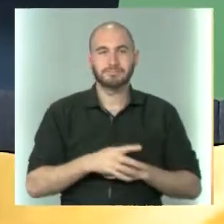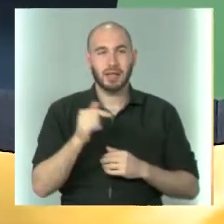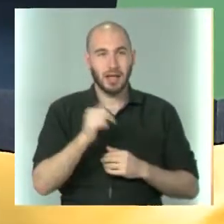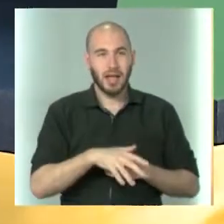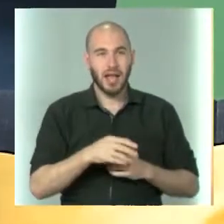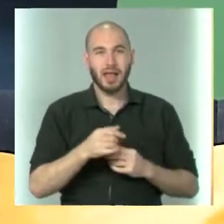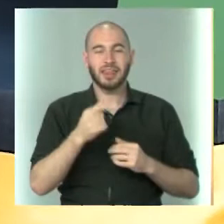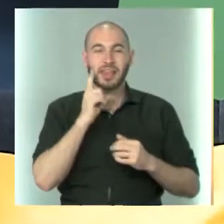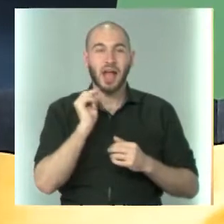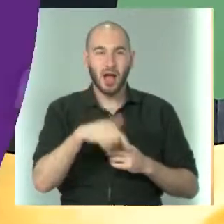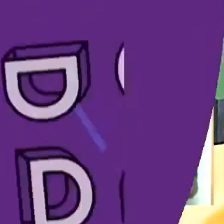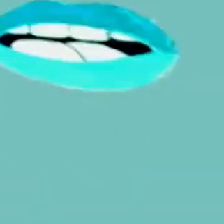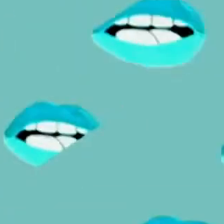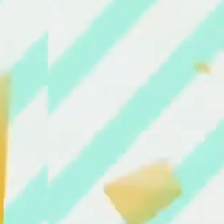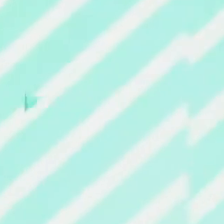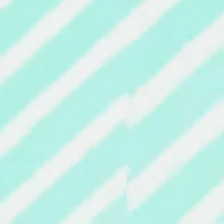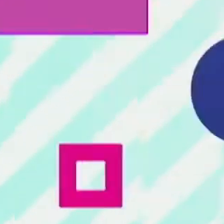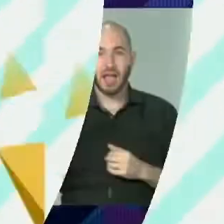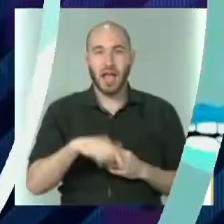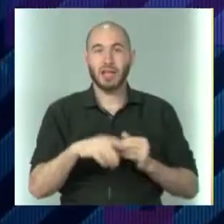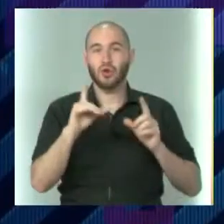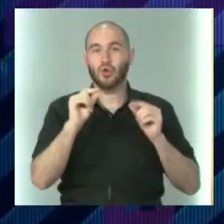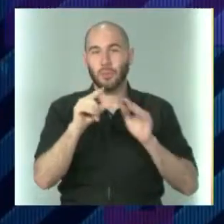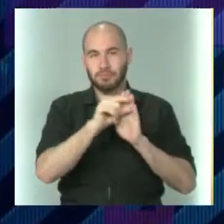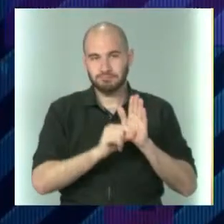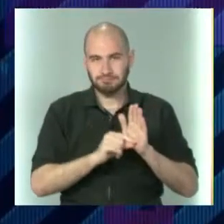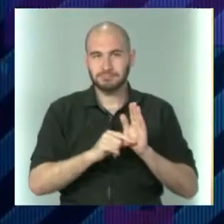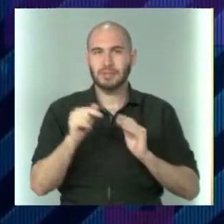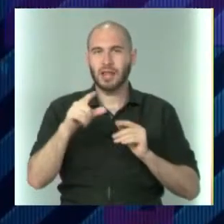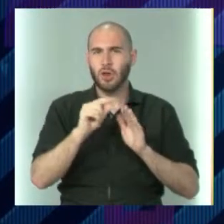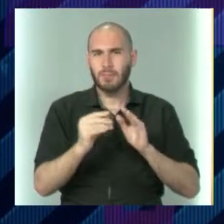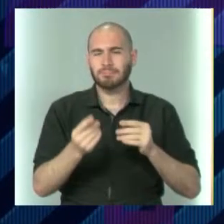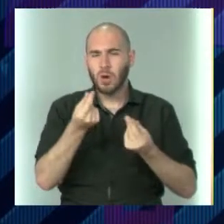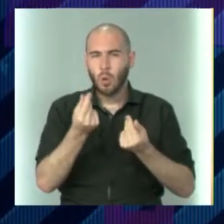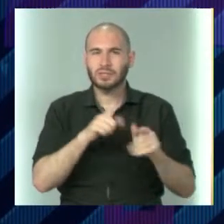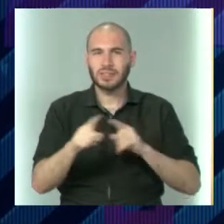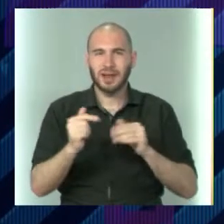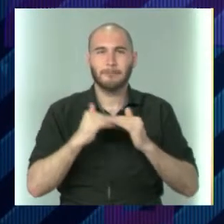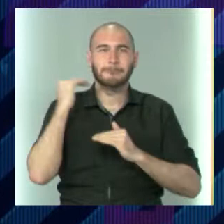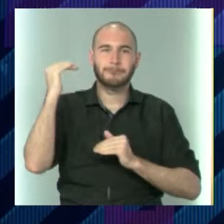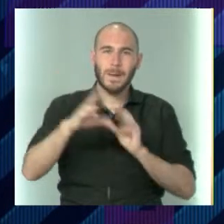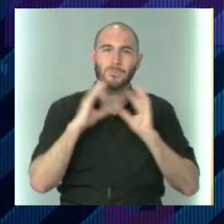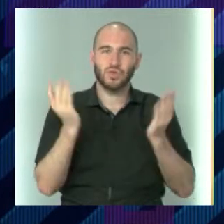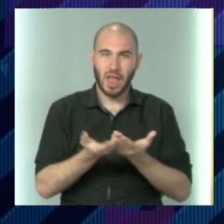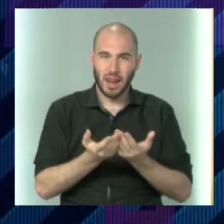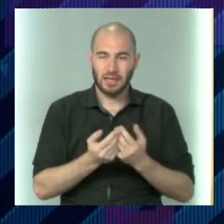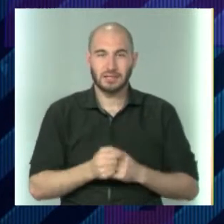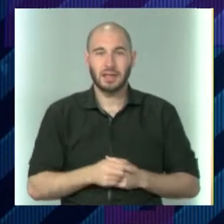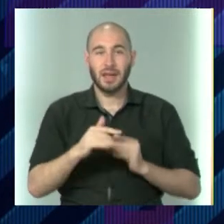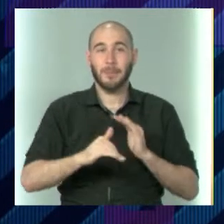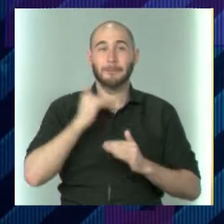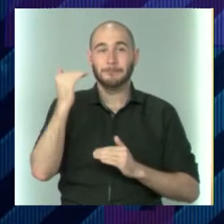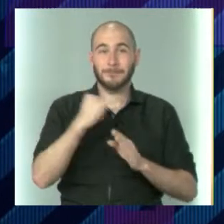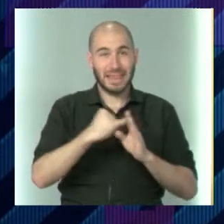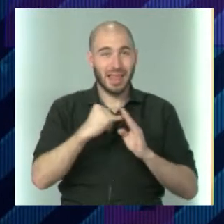a la columna del día de hoy. De alguna forma vamos a ir a los números porque cada vez hay un mayor número de usuarios de Internet en el mundo, tanto así que ya superan